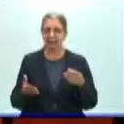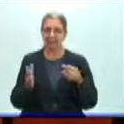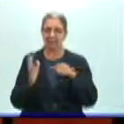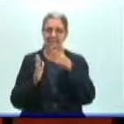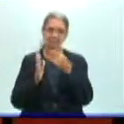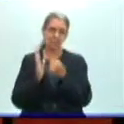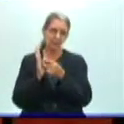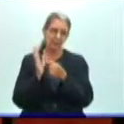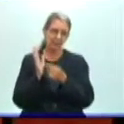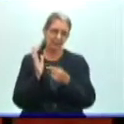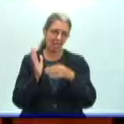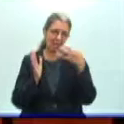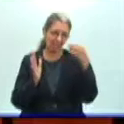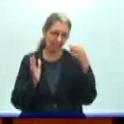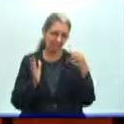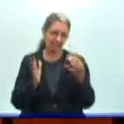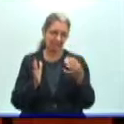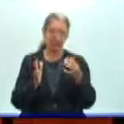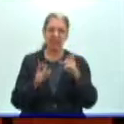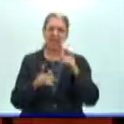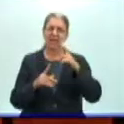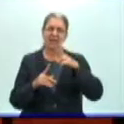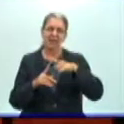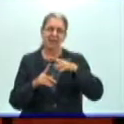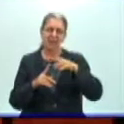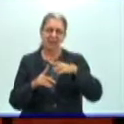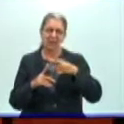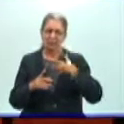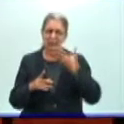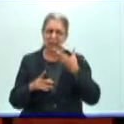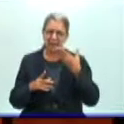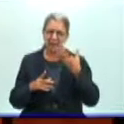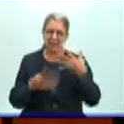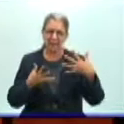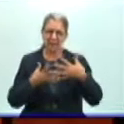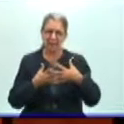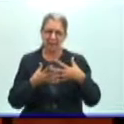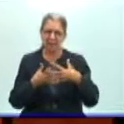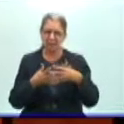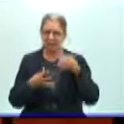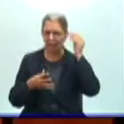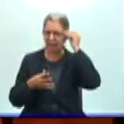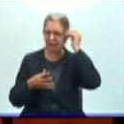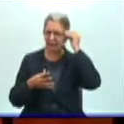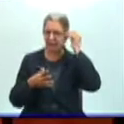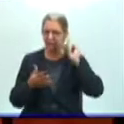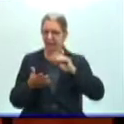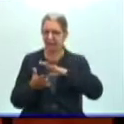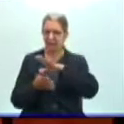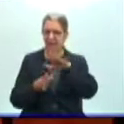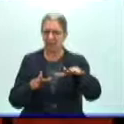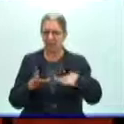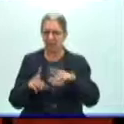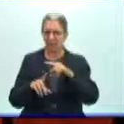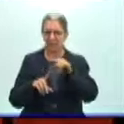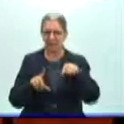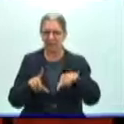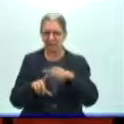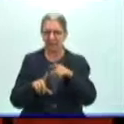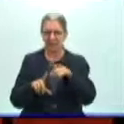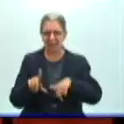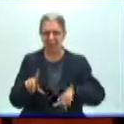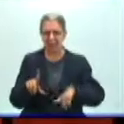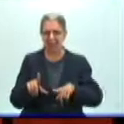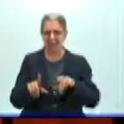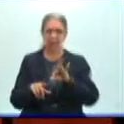propiedades, relaciones, teoremas, definiciones que has aprendido en la geometría plana hasta 8º